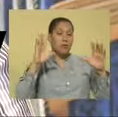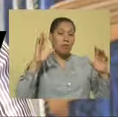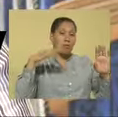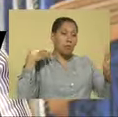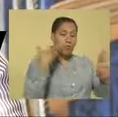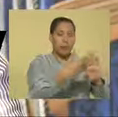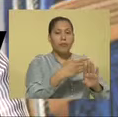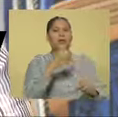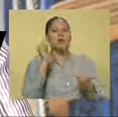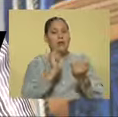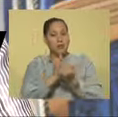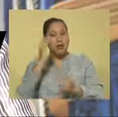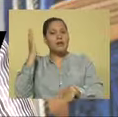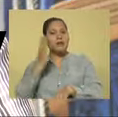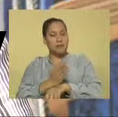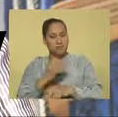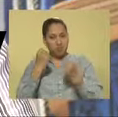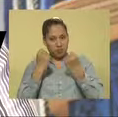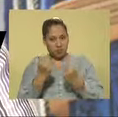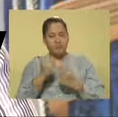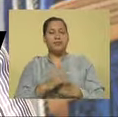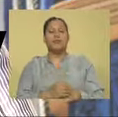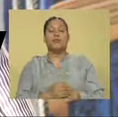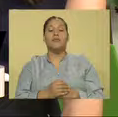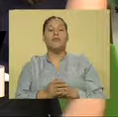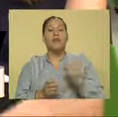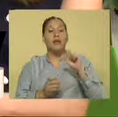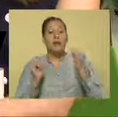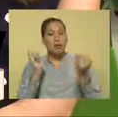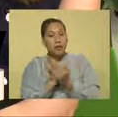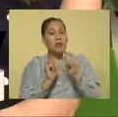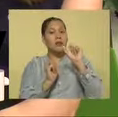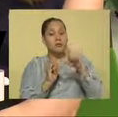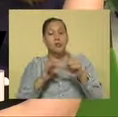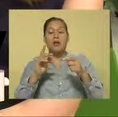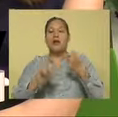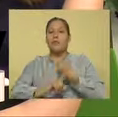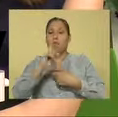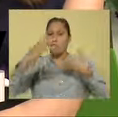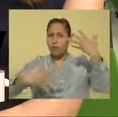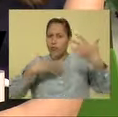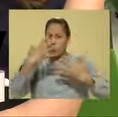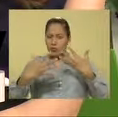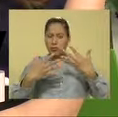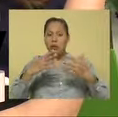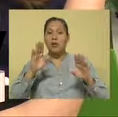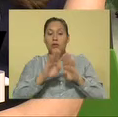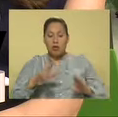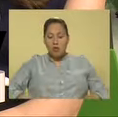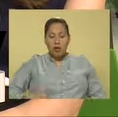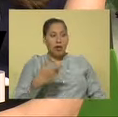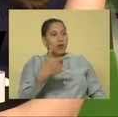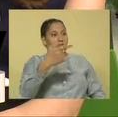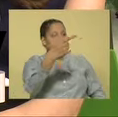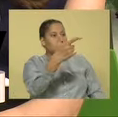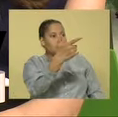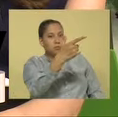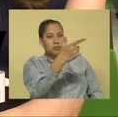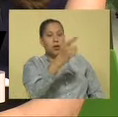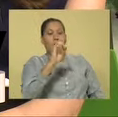persigue de oficio eh cuando se cometa esta violencia con el uso de armas de fuego o